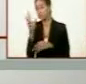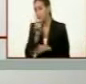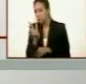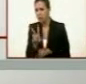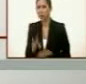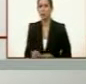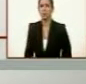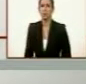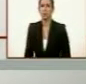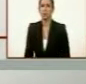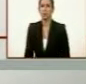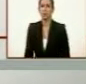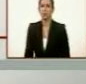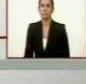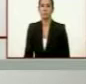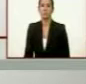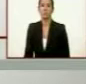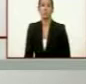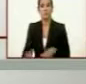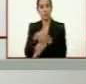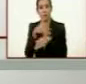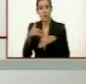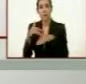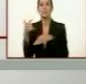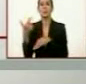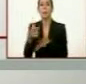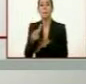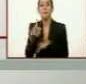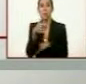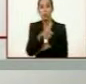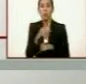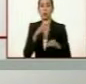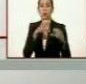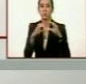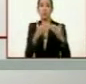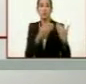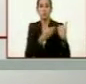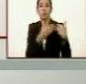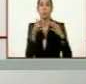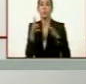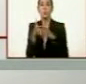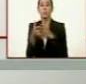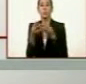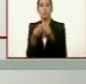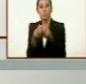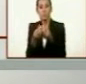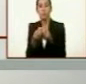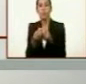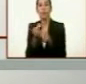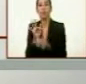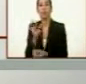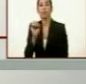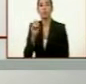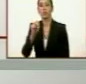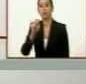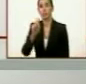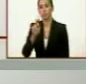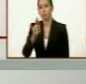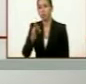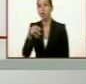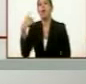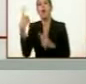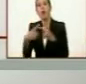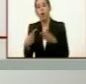día domingo. El Ministerio de Transporte y Comunicaciones se va a encargar junto con Fontur de otros